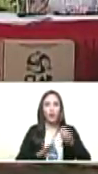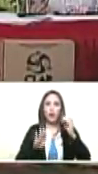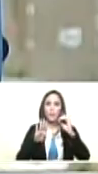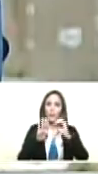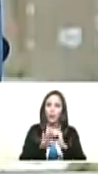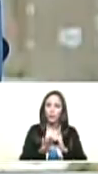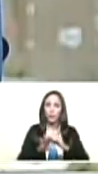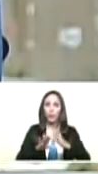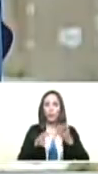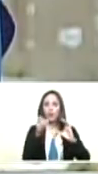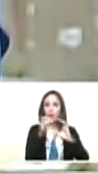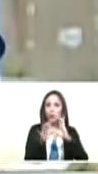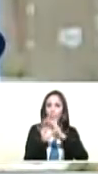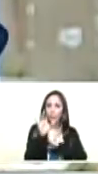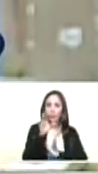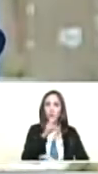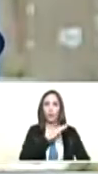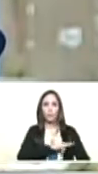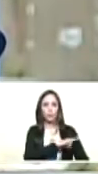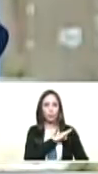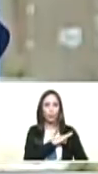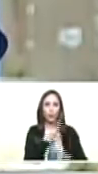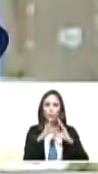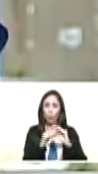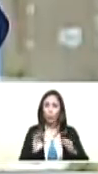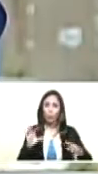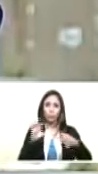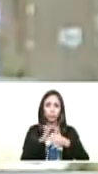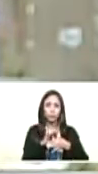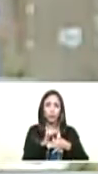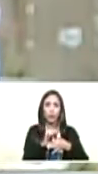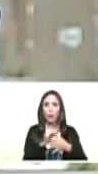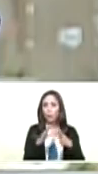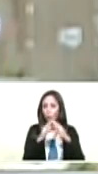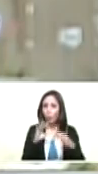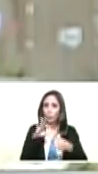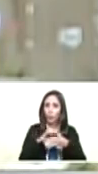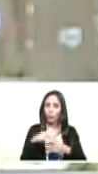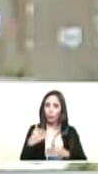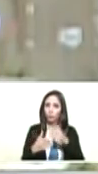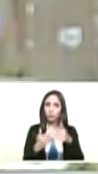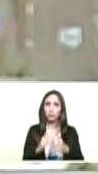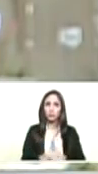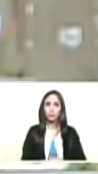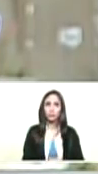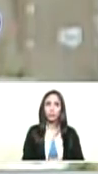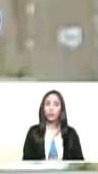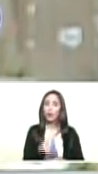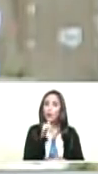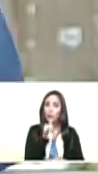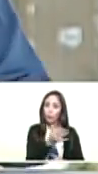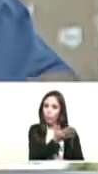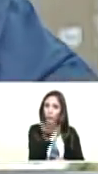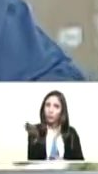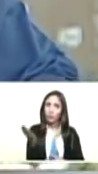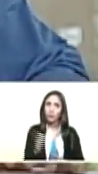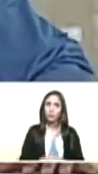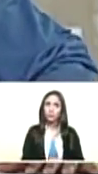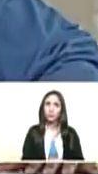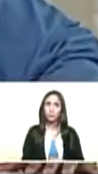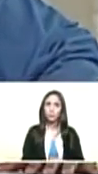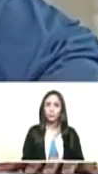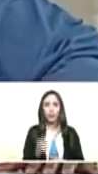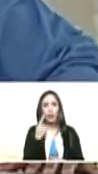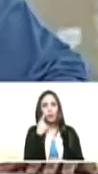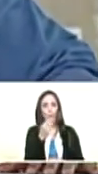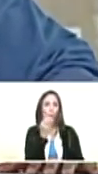patria, las misiones, grandes misiones y el Petro, para seguir avanzando. Yo le digo a nuestro pueblo, cuando ustedes vean